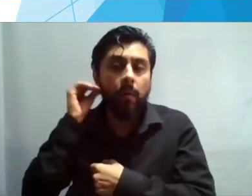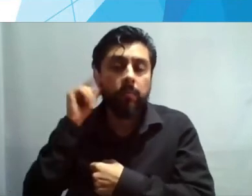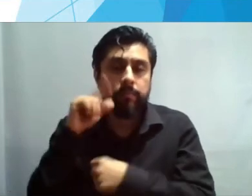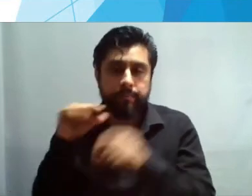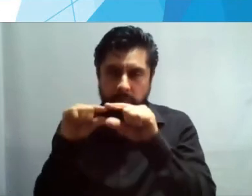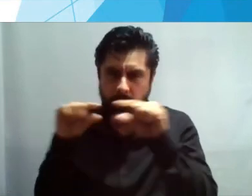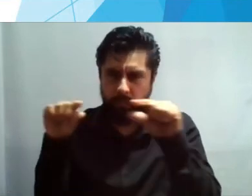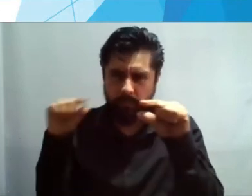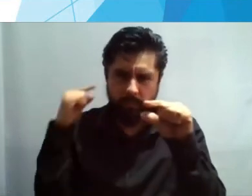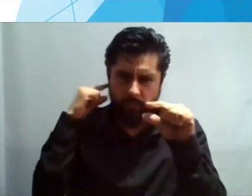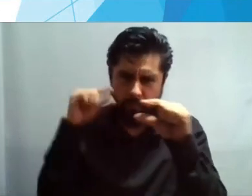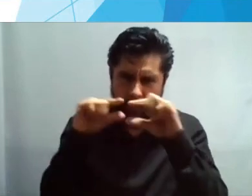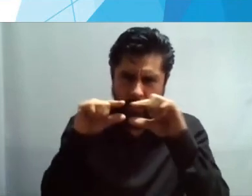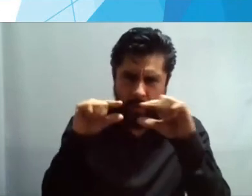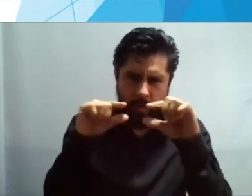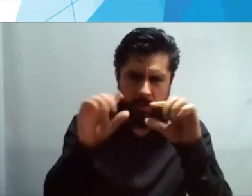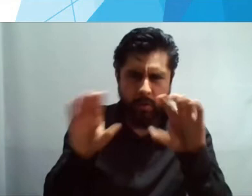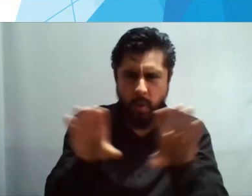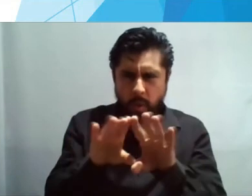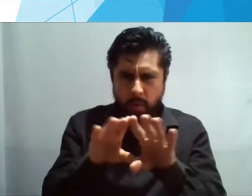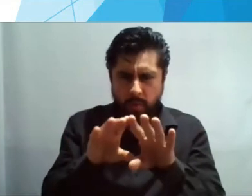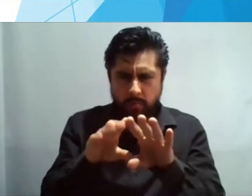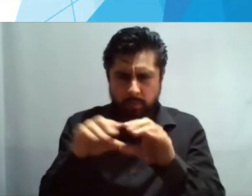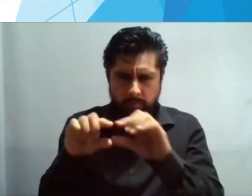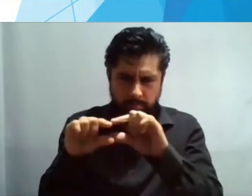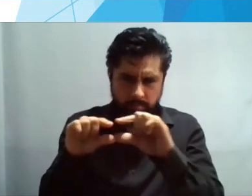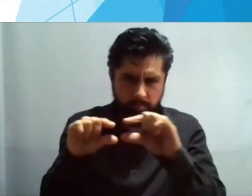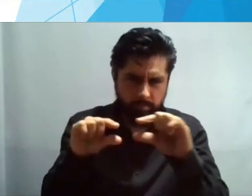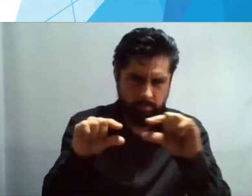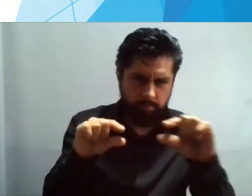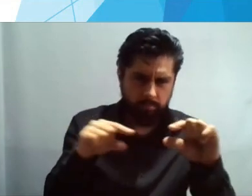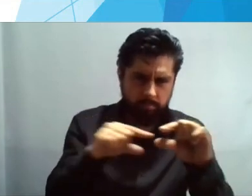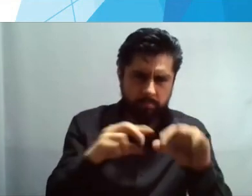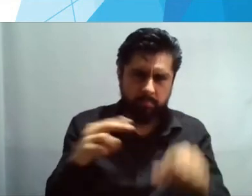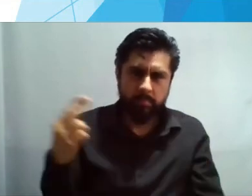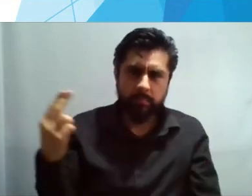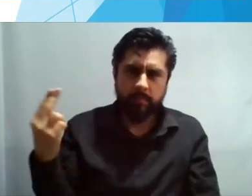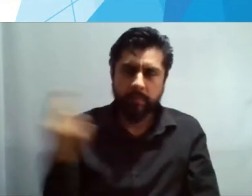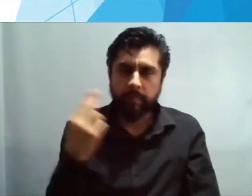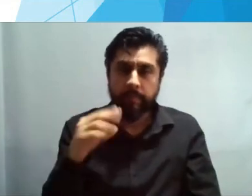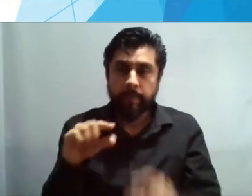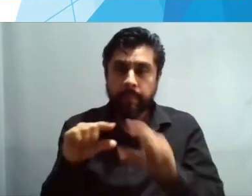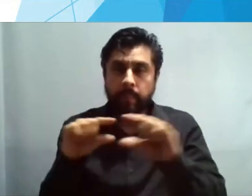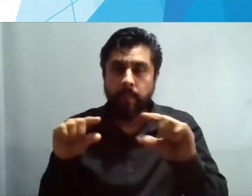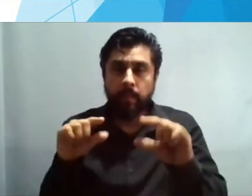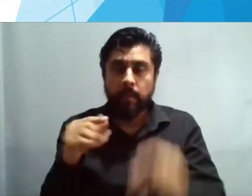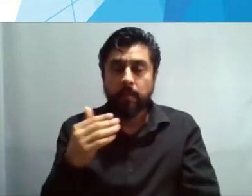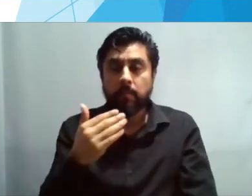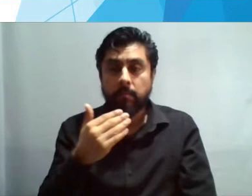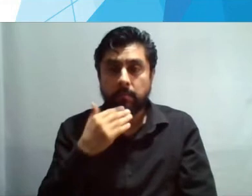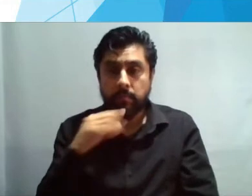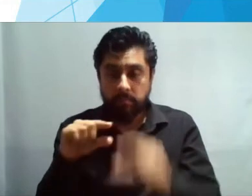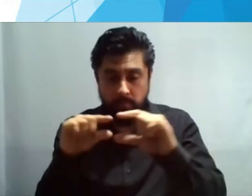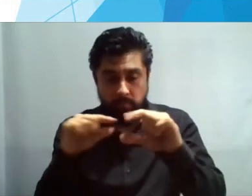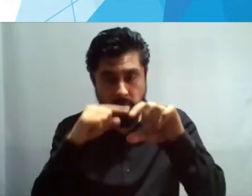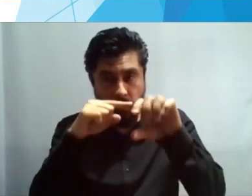canal, bueno, pues para que pueda haber un buen tránsito del sonido, el canal siempre debe tener el mismo diámetro. Pero